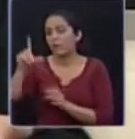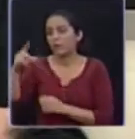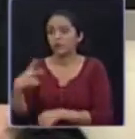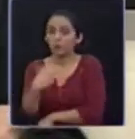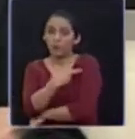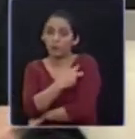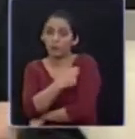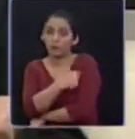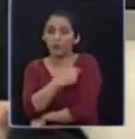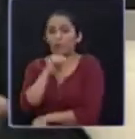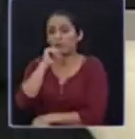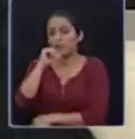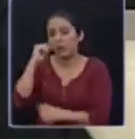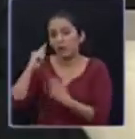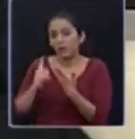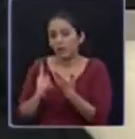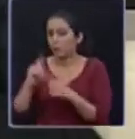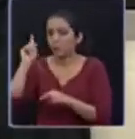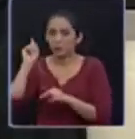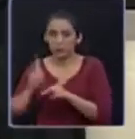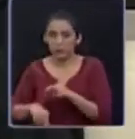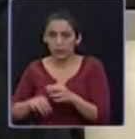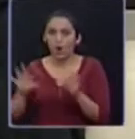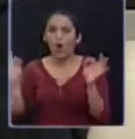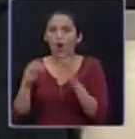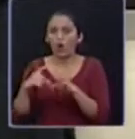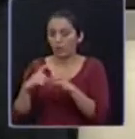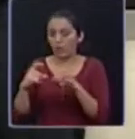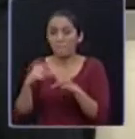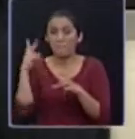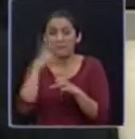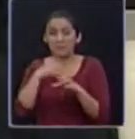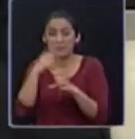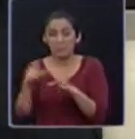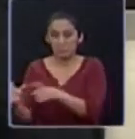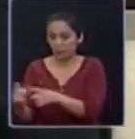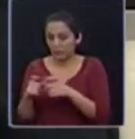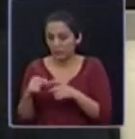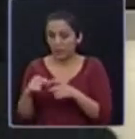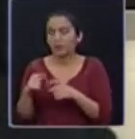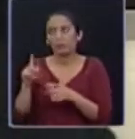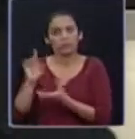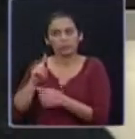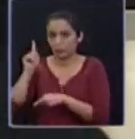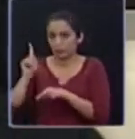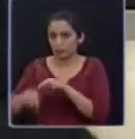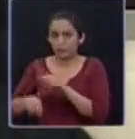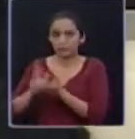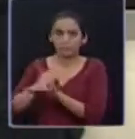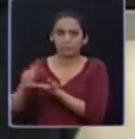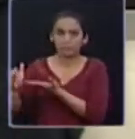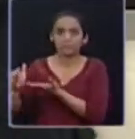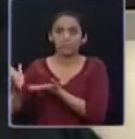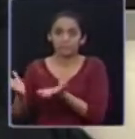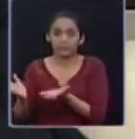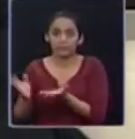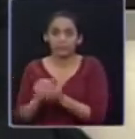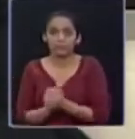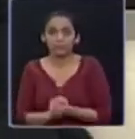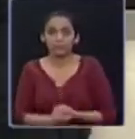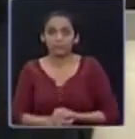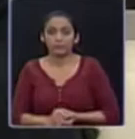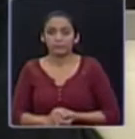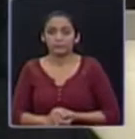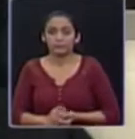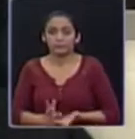documentación falsa o alterada, o cuando, si hay un caso respecto del cual la condición del extranjero le impide el ingreso al